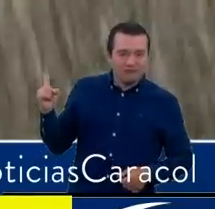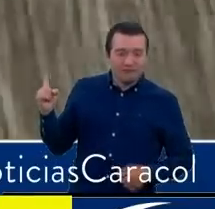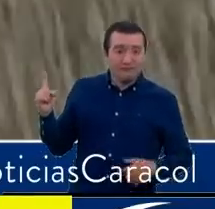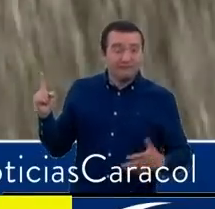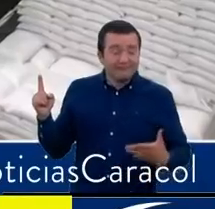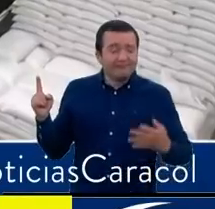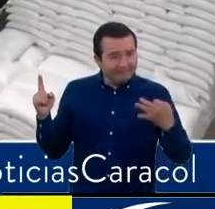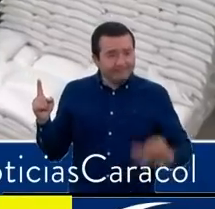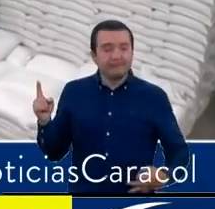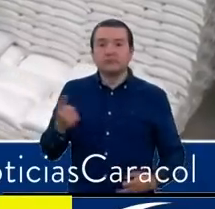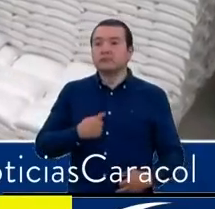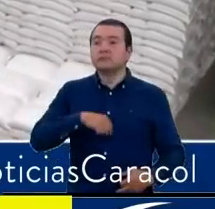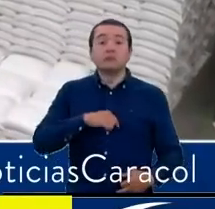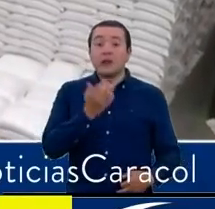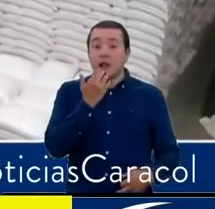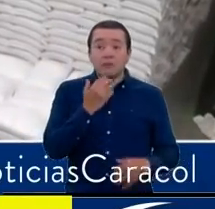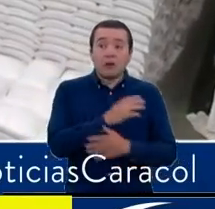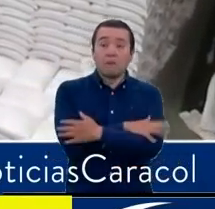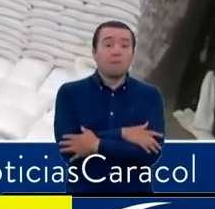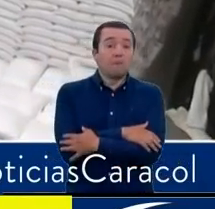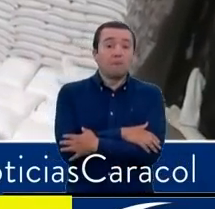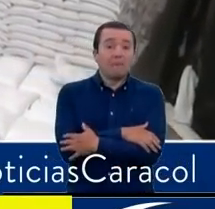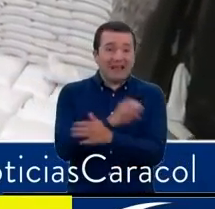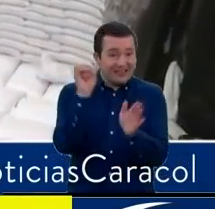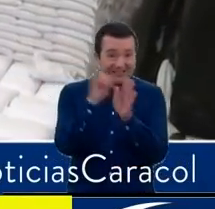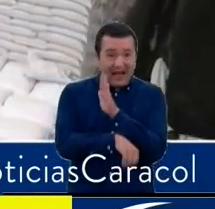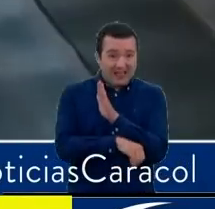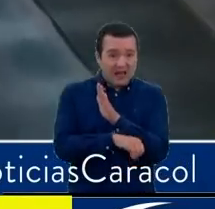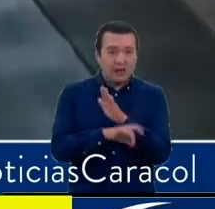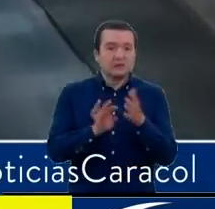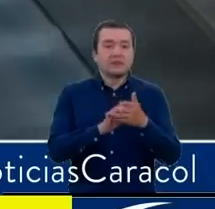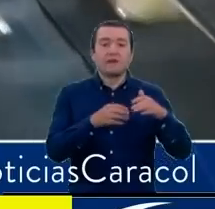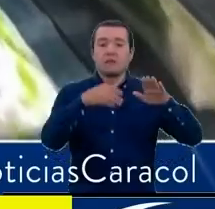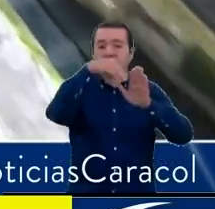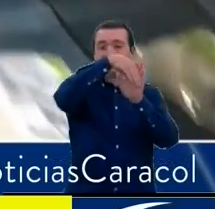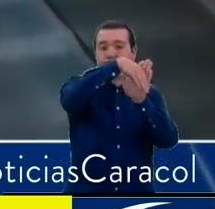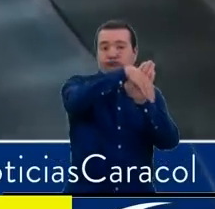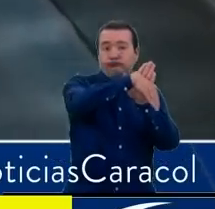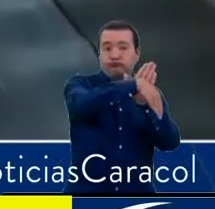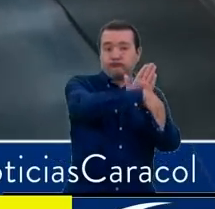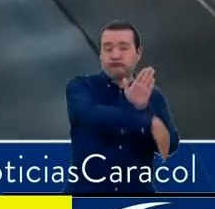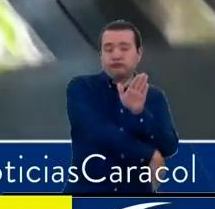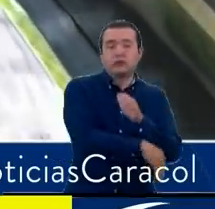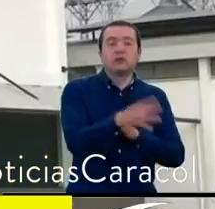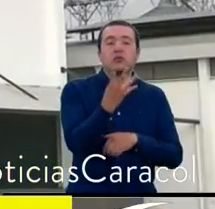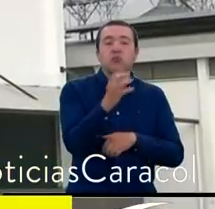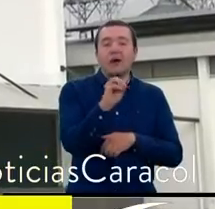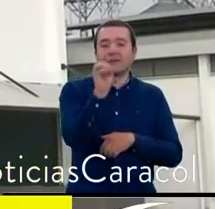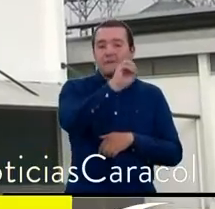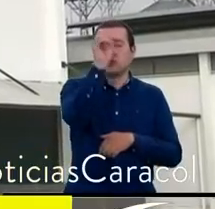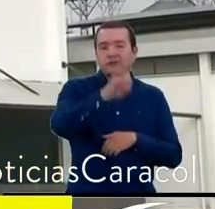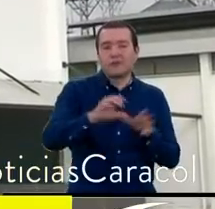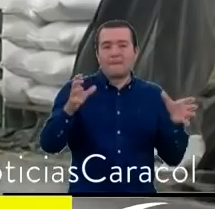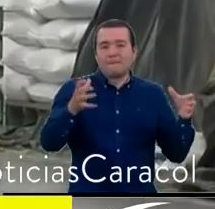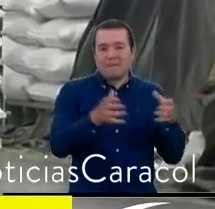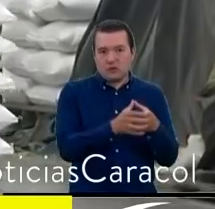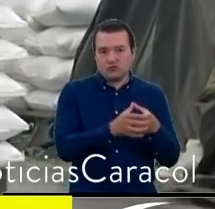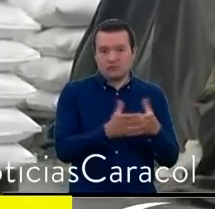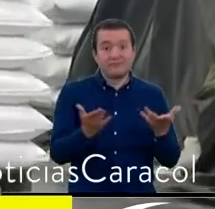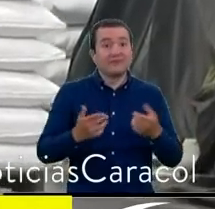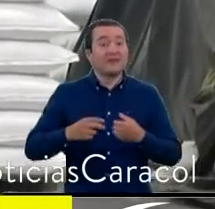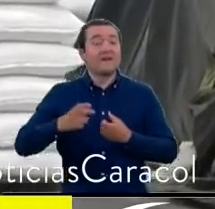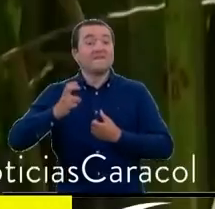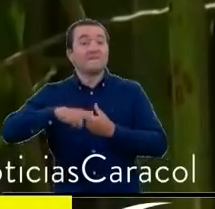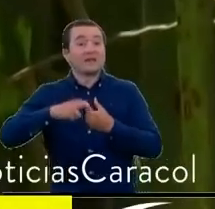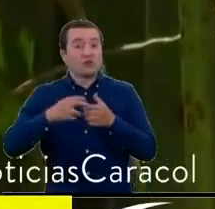de que si no hacemos nada, la producción nacional va a caer en casi un 40%. Para FEDEARROZ esa no será la